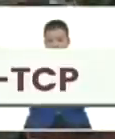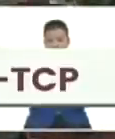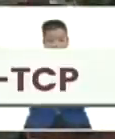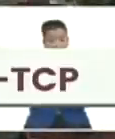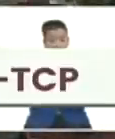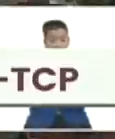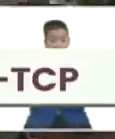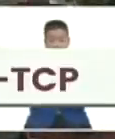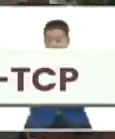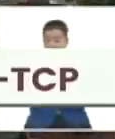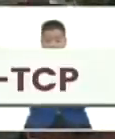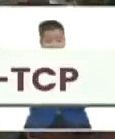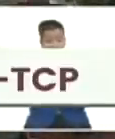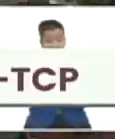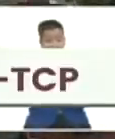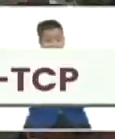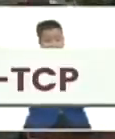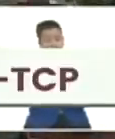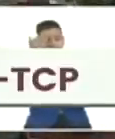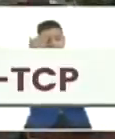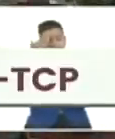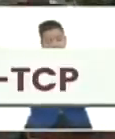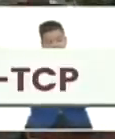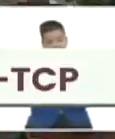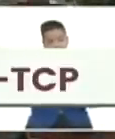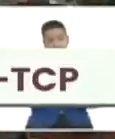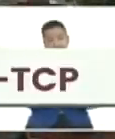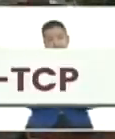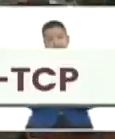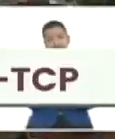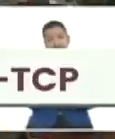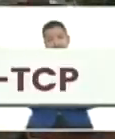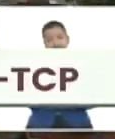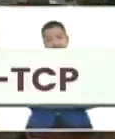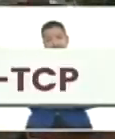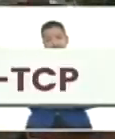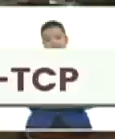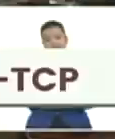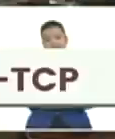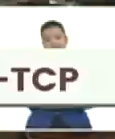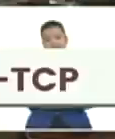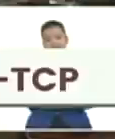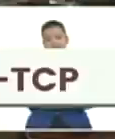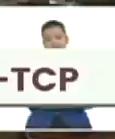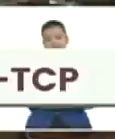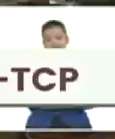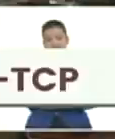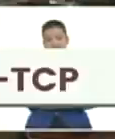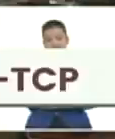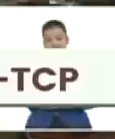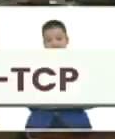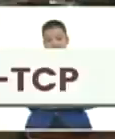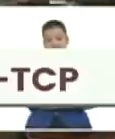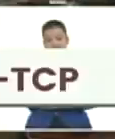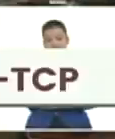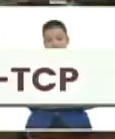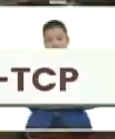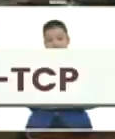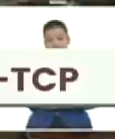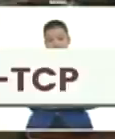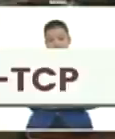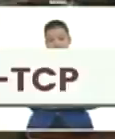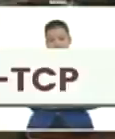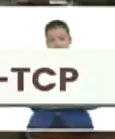este, agradecemos o podemos valorar el beneficio que